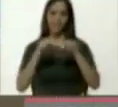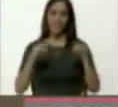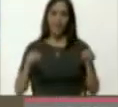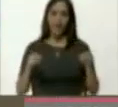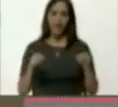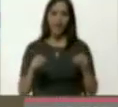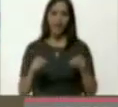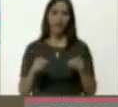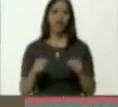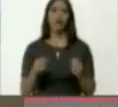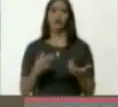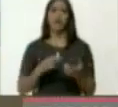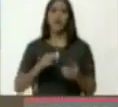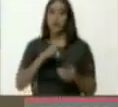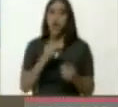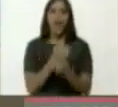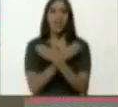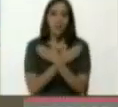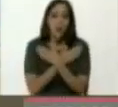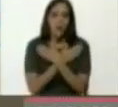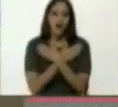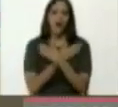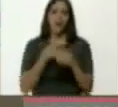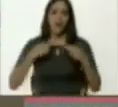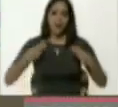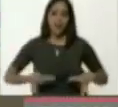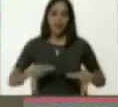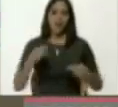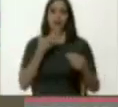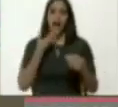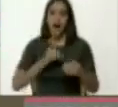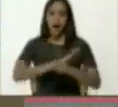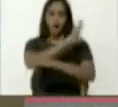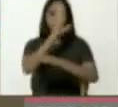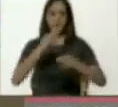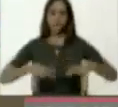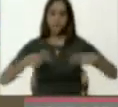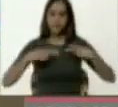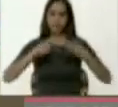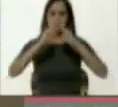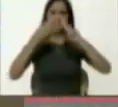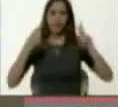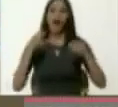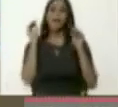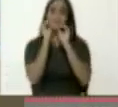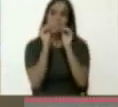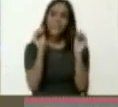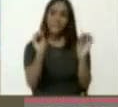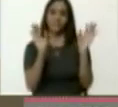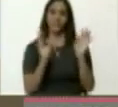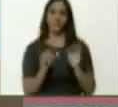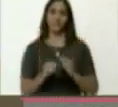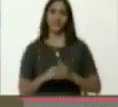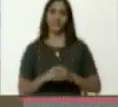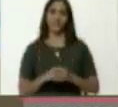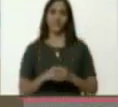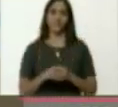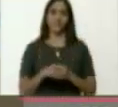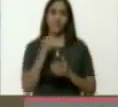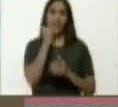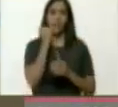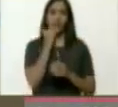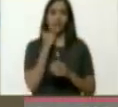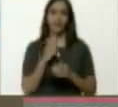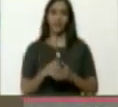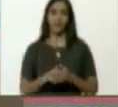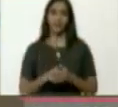no la tumba de la humanidad, sino un cielo de vida, de paz. Besos para Mango Zurda. Gracias, mi amor, para ti también. Me